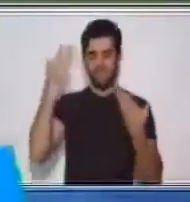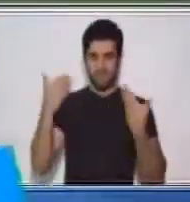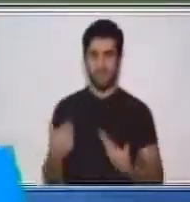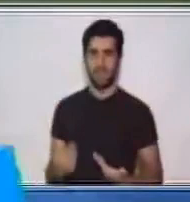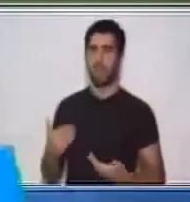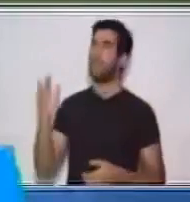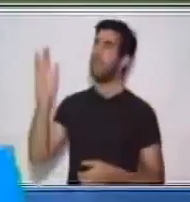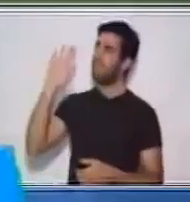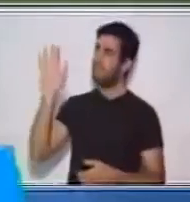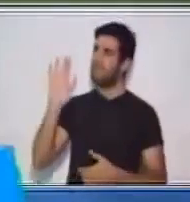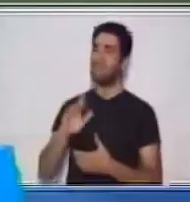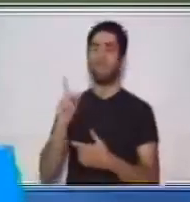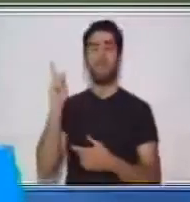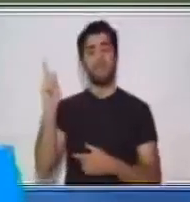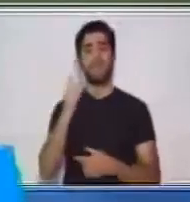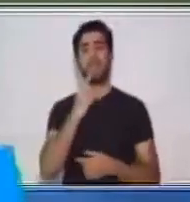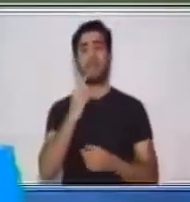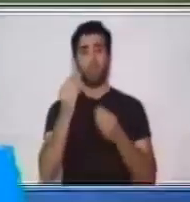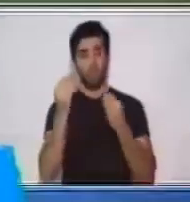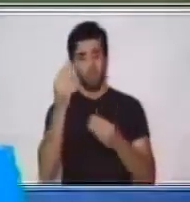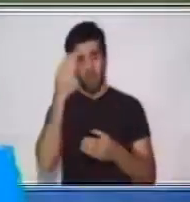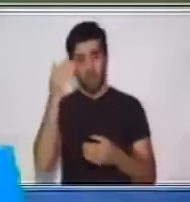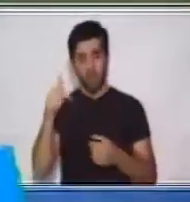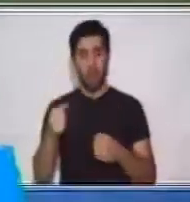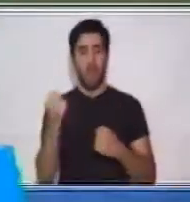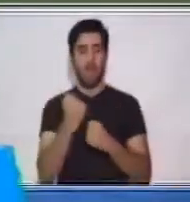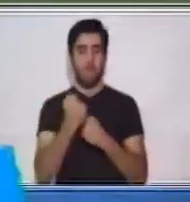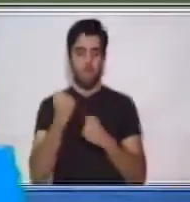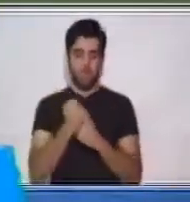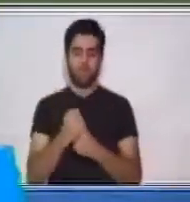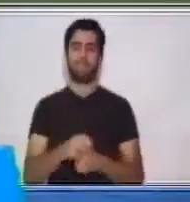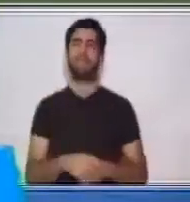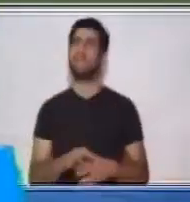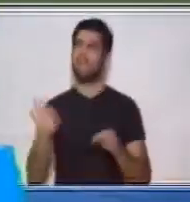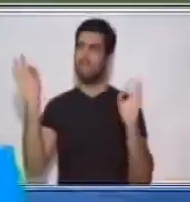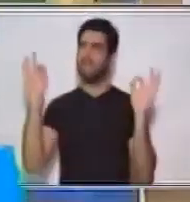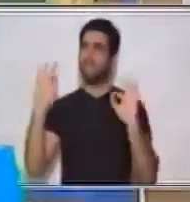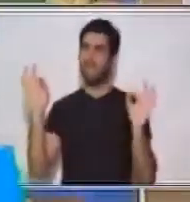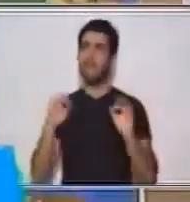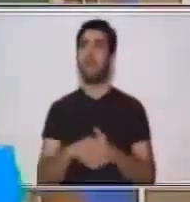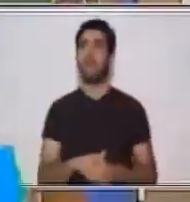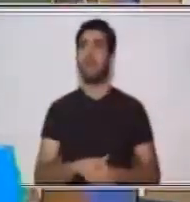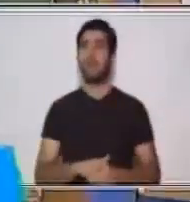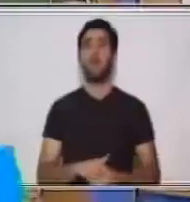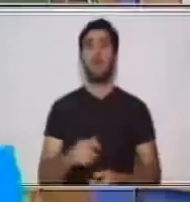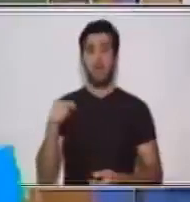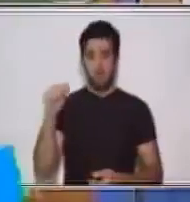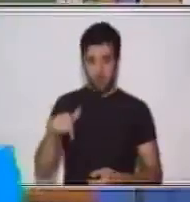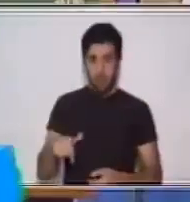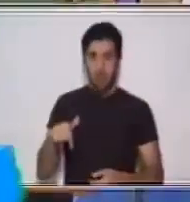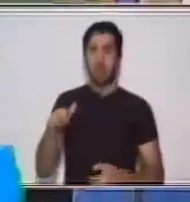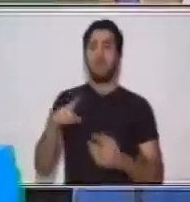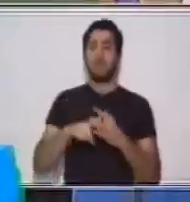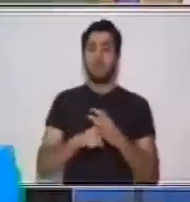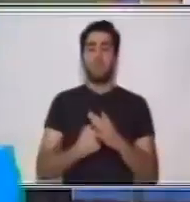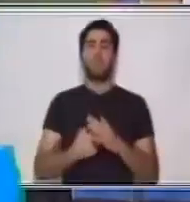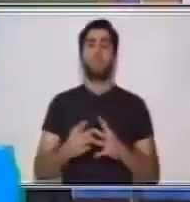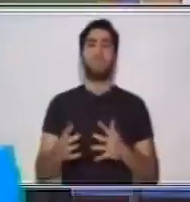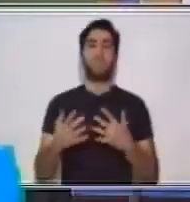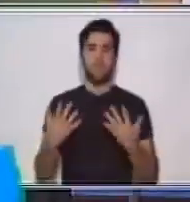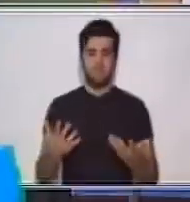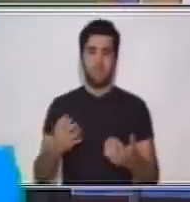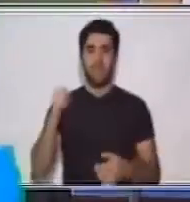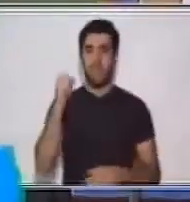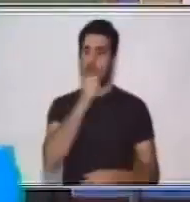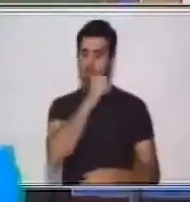Pablo, gracias por el apoyo del día de hoy. Vamos a dar inicio con una canción. Estamos en el